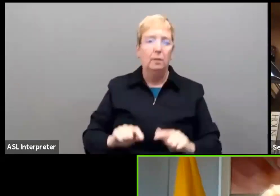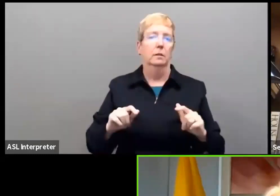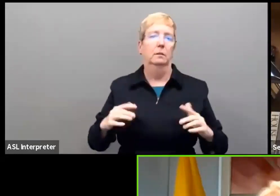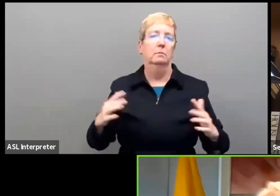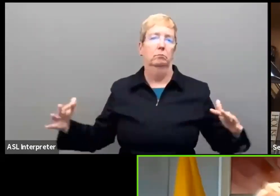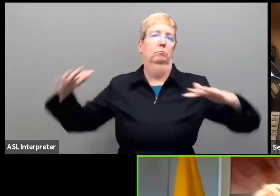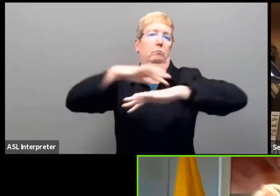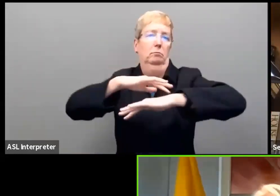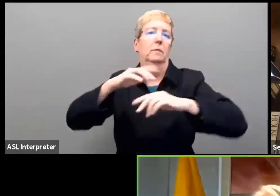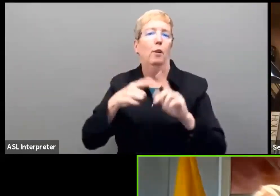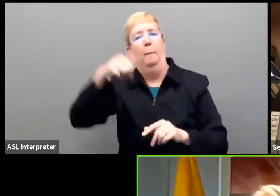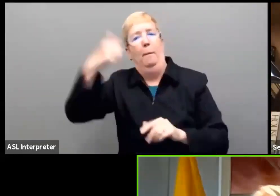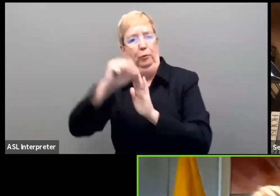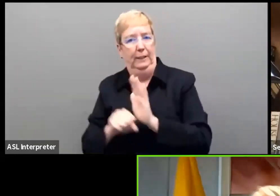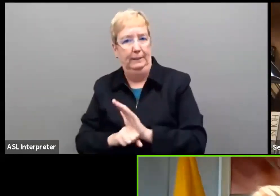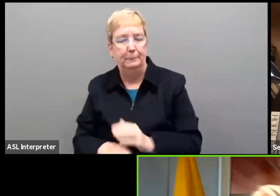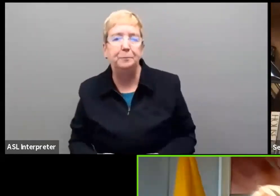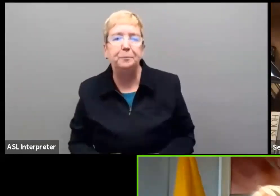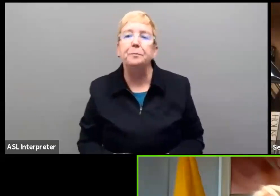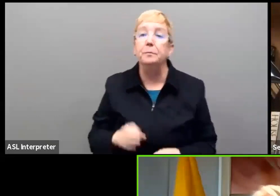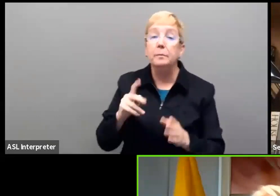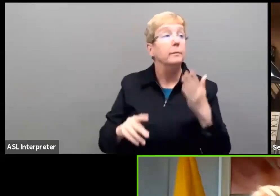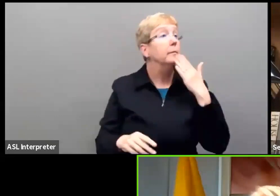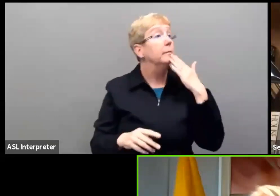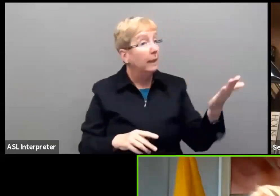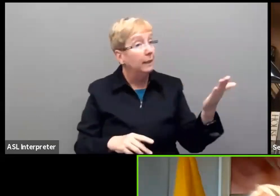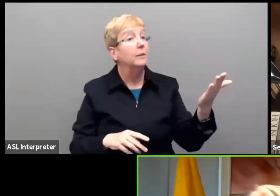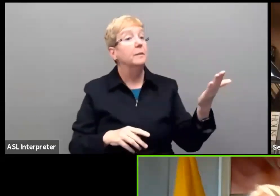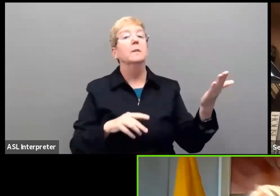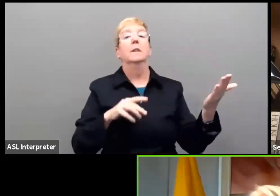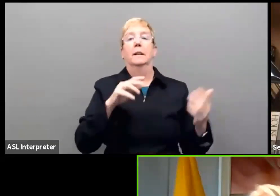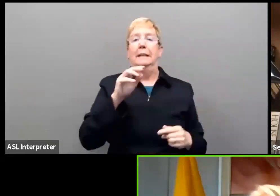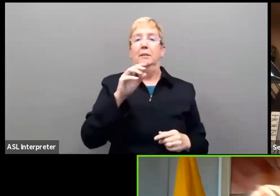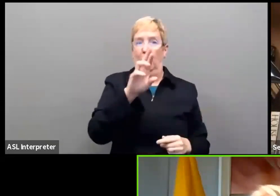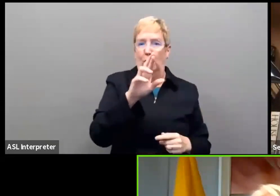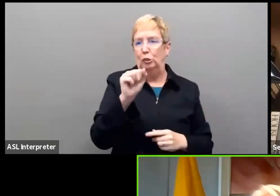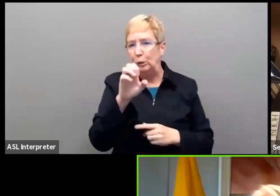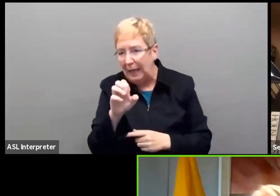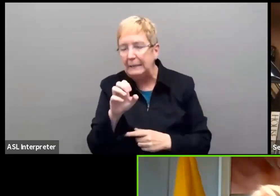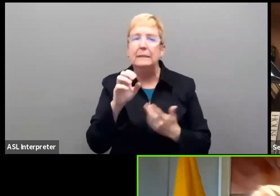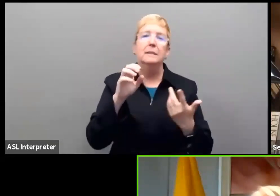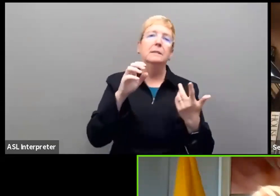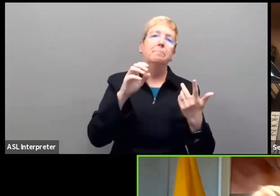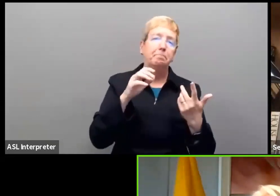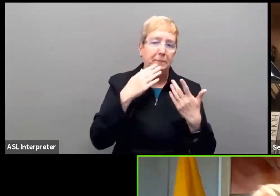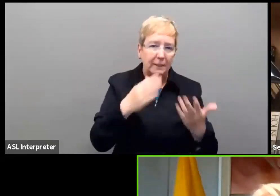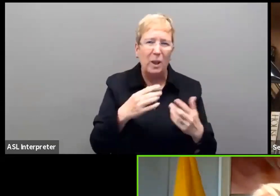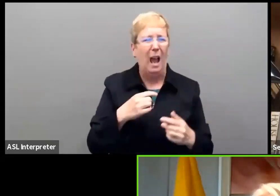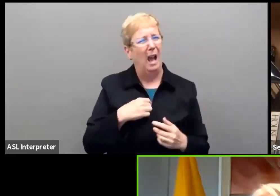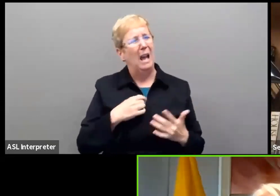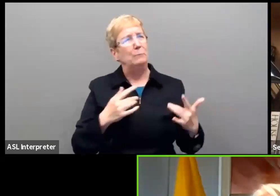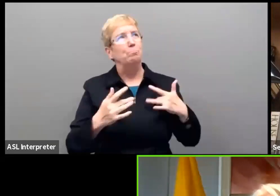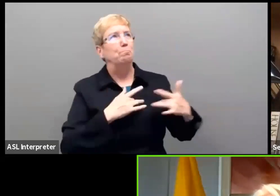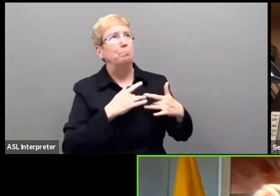que LEN, el UNM y el laboratorio estatal han hecho para el desarrollo y la propagación del virus realmente toma las